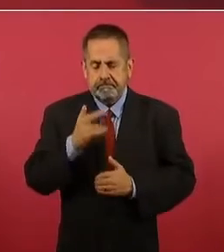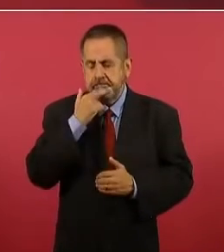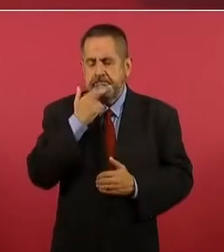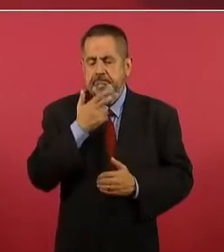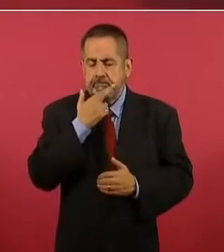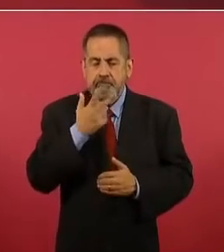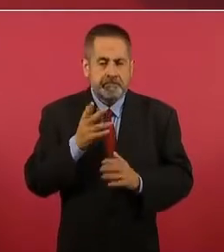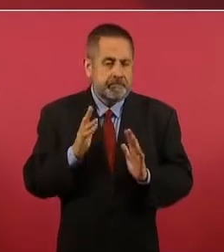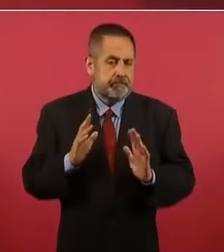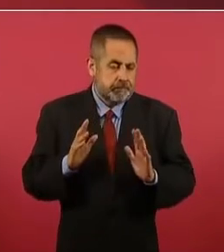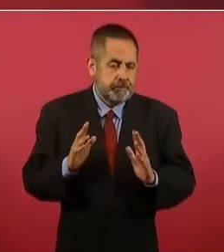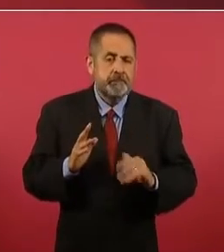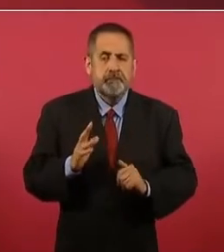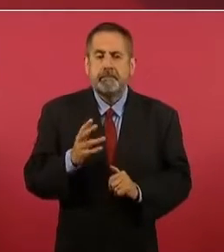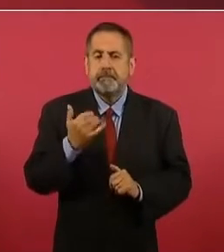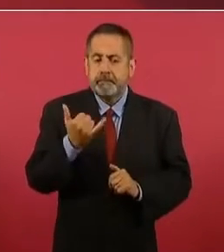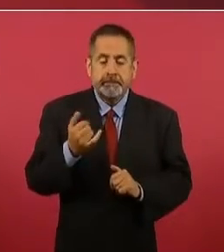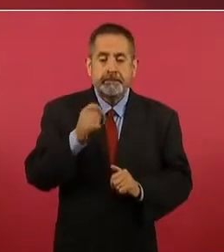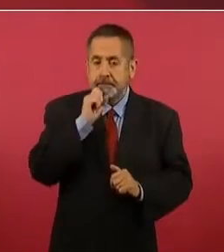y